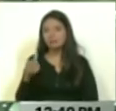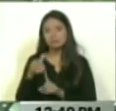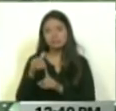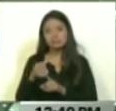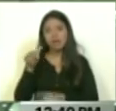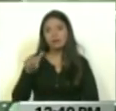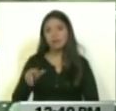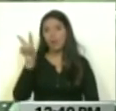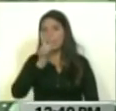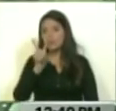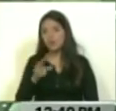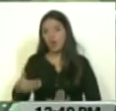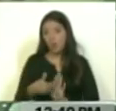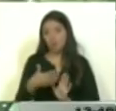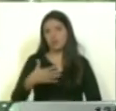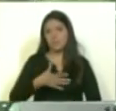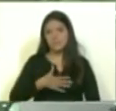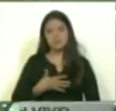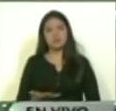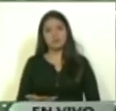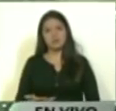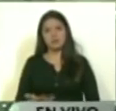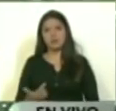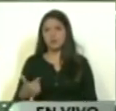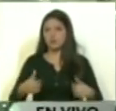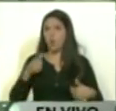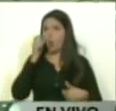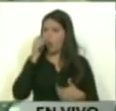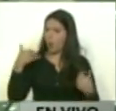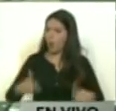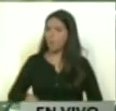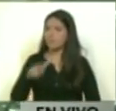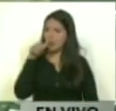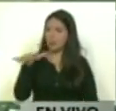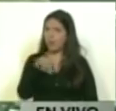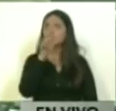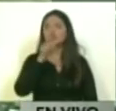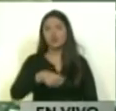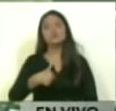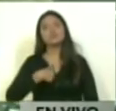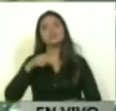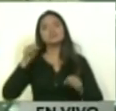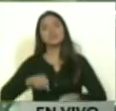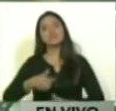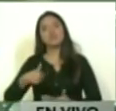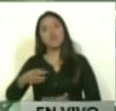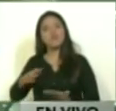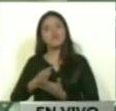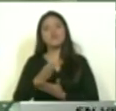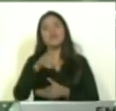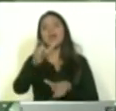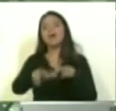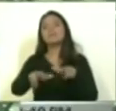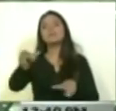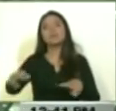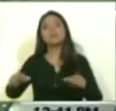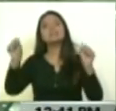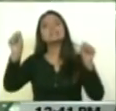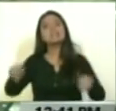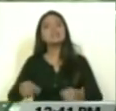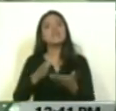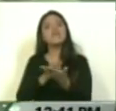una obsesión contra mí, como hombre del pueblo. Yo sí soy del pueblo, Obama. Y sí he sido fiel a mi gente, sí he sido fiel